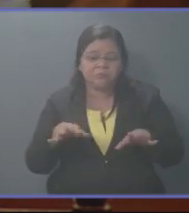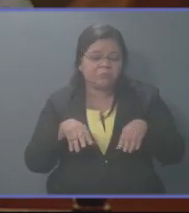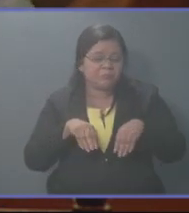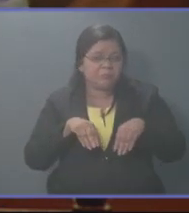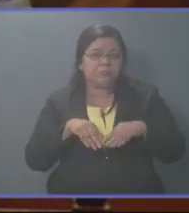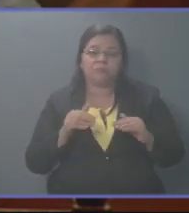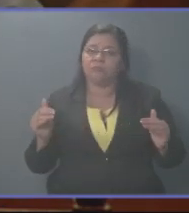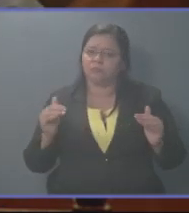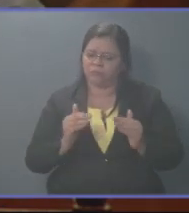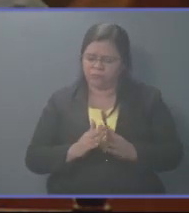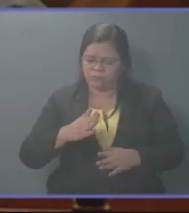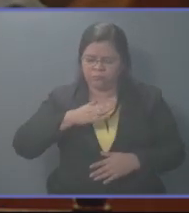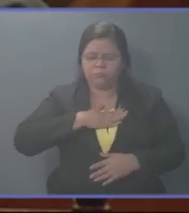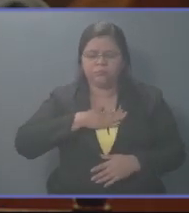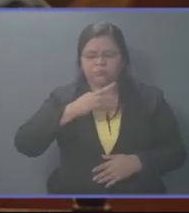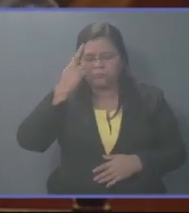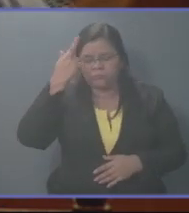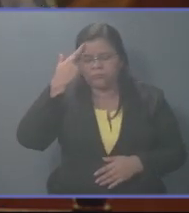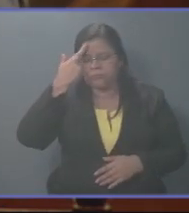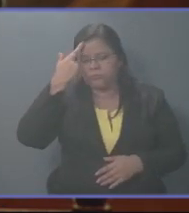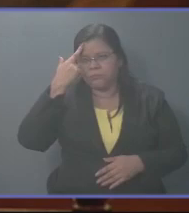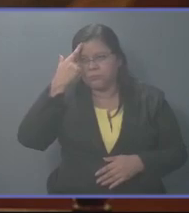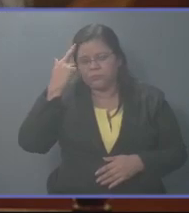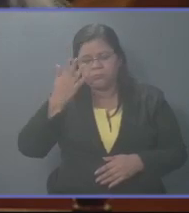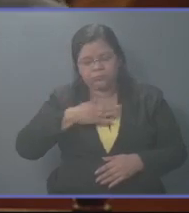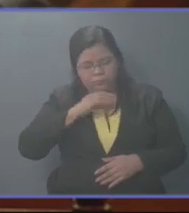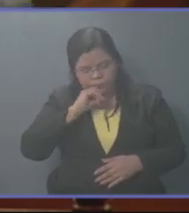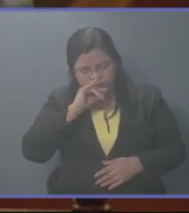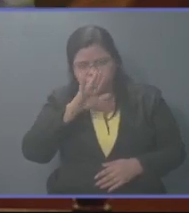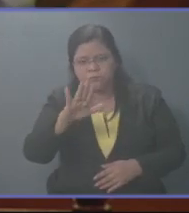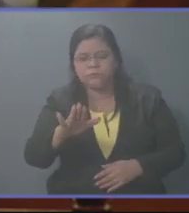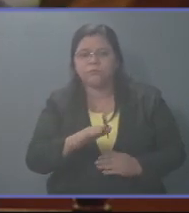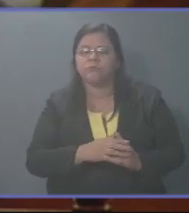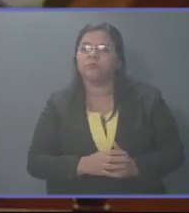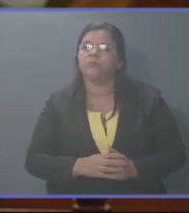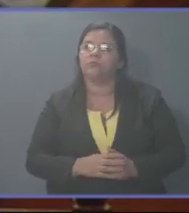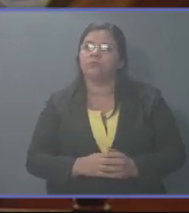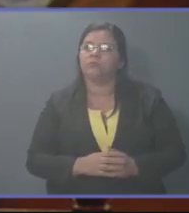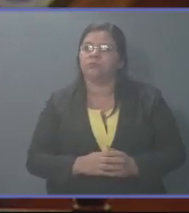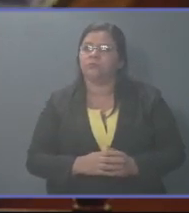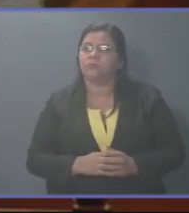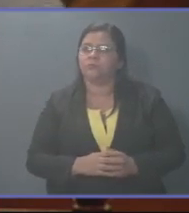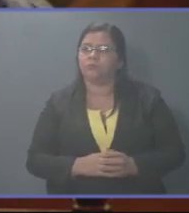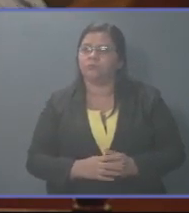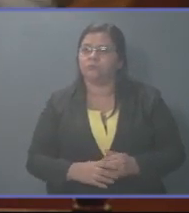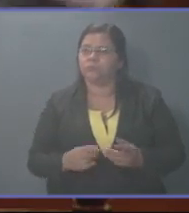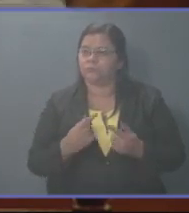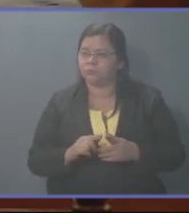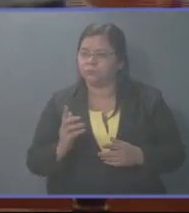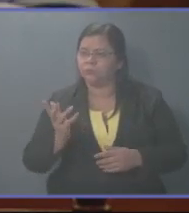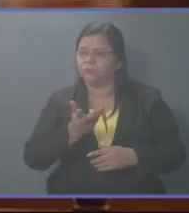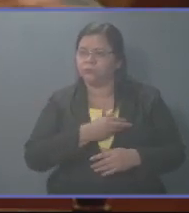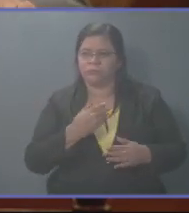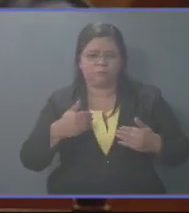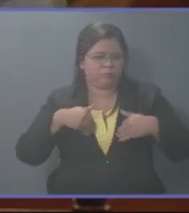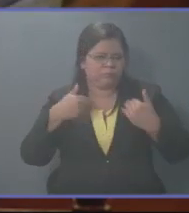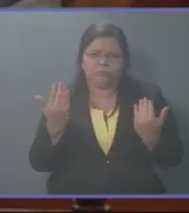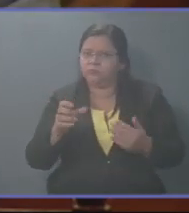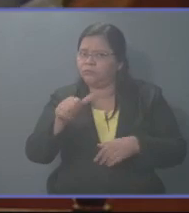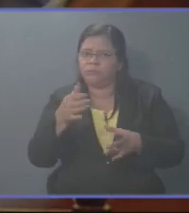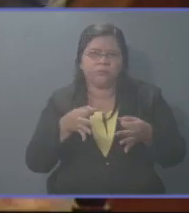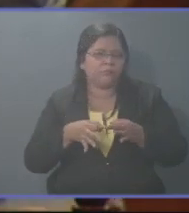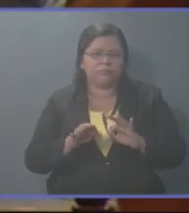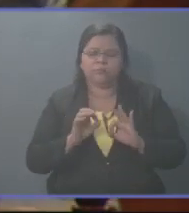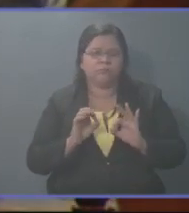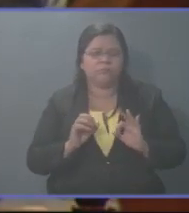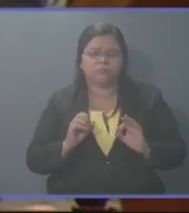así como yo reflexioné, se los digo a ustedes, no tenemos opciones,